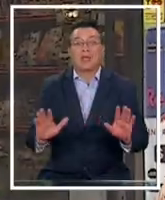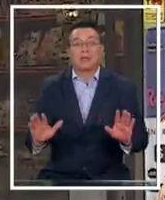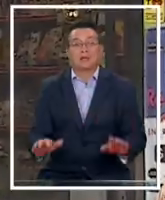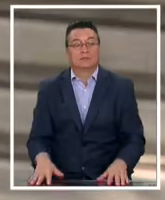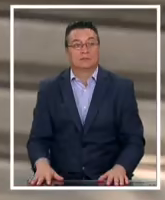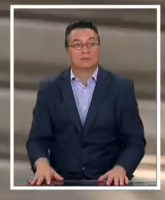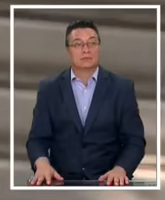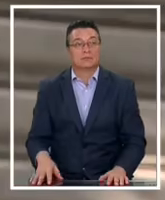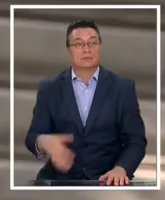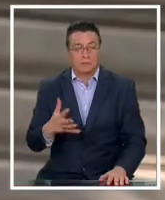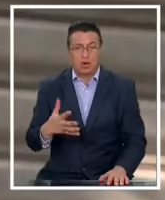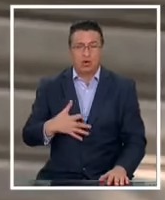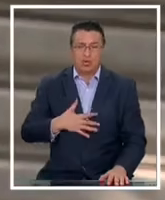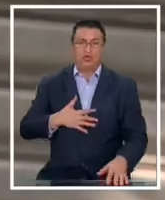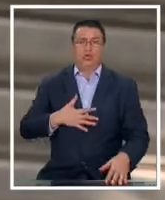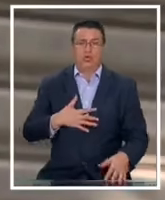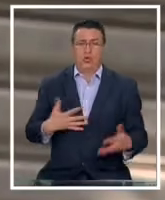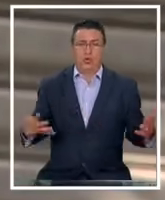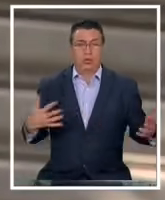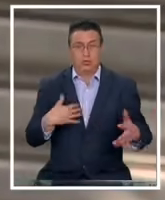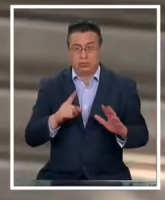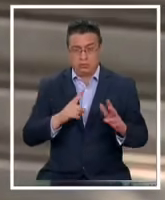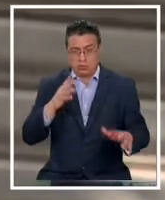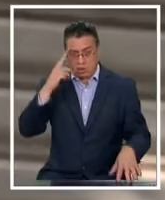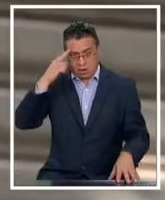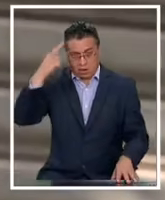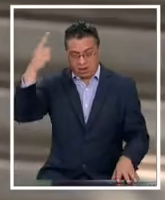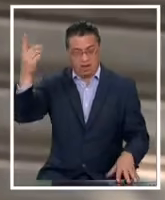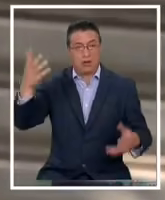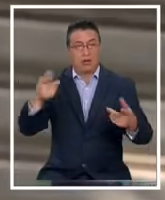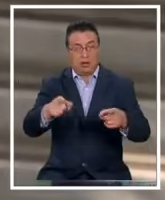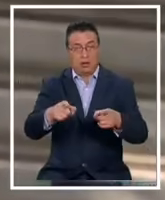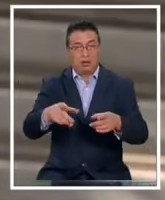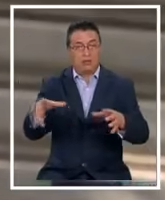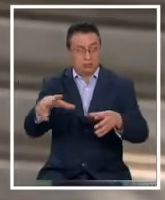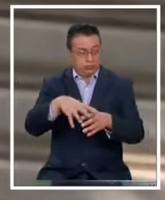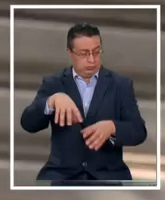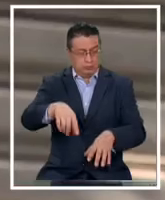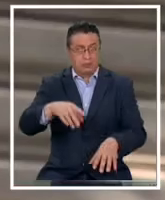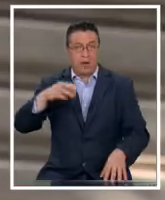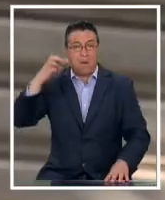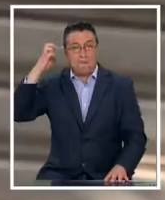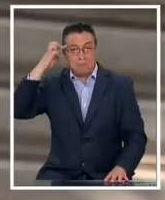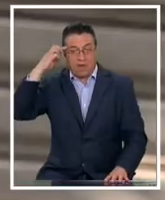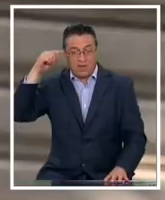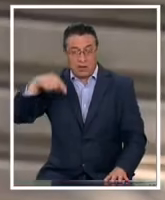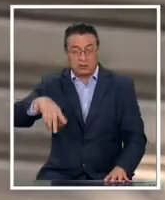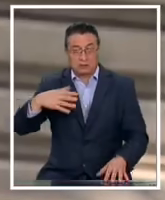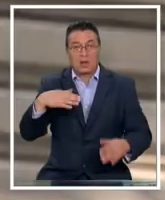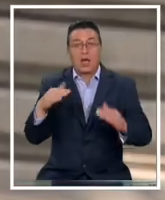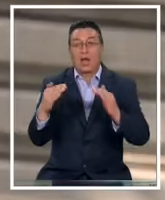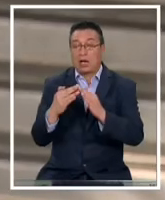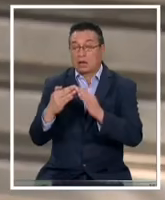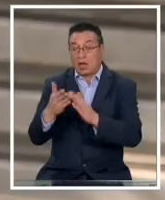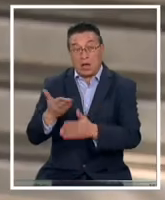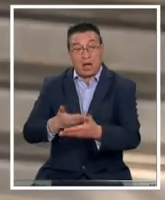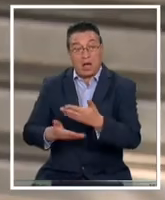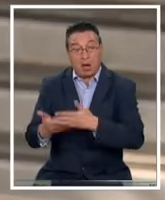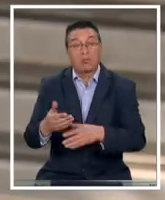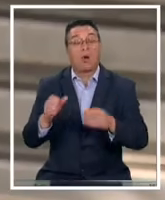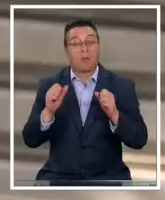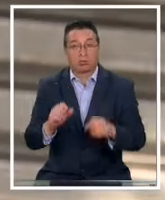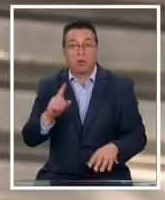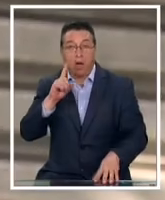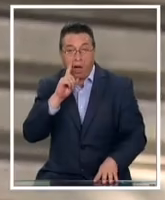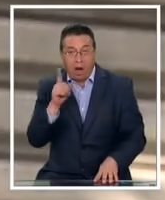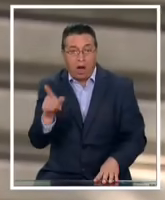chocante porque nunca me lo imaginé de que por estos sectores -especialmente providencia en unas cajas de cambio pudiesen